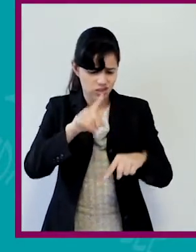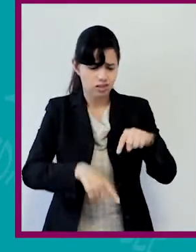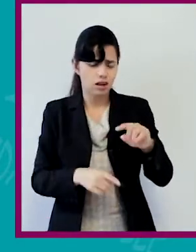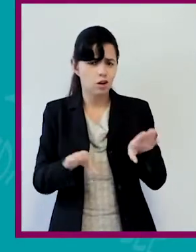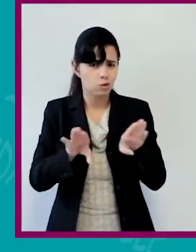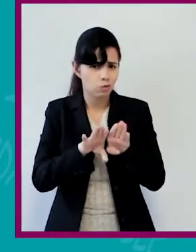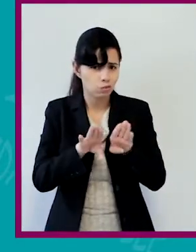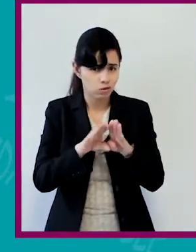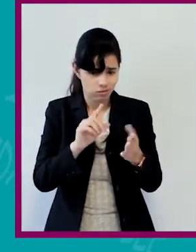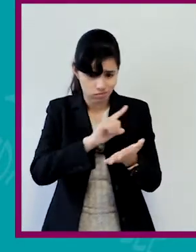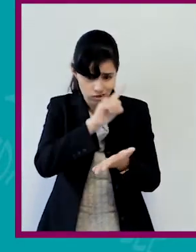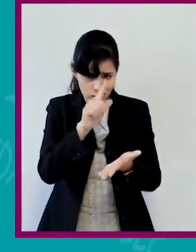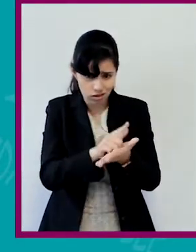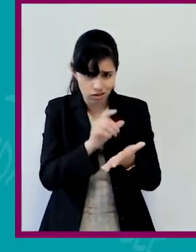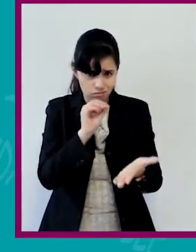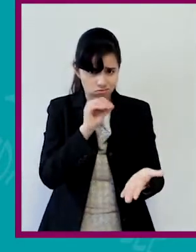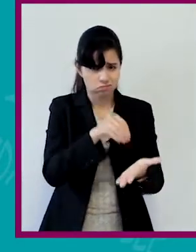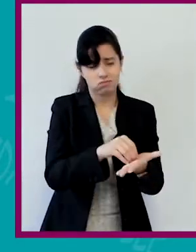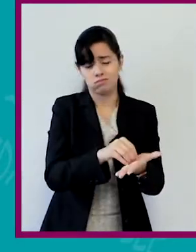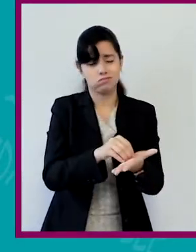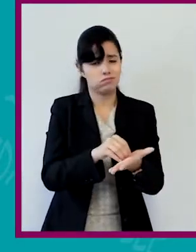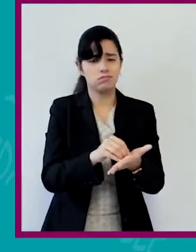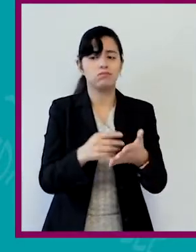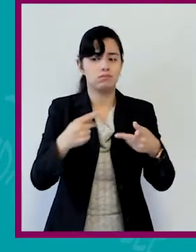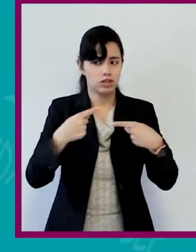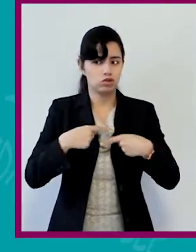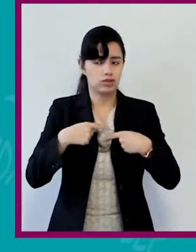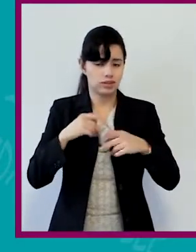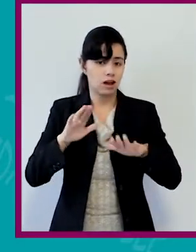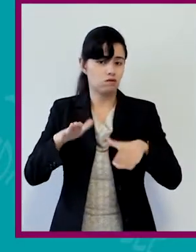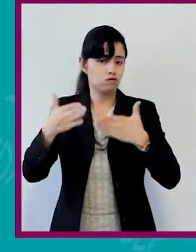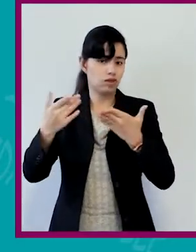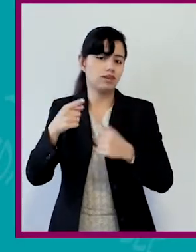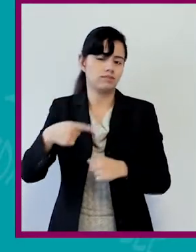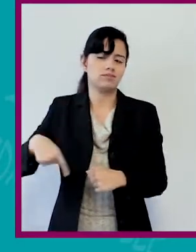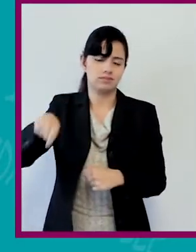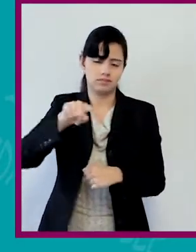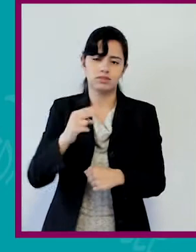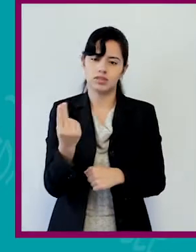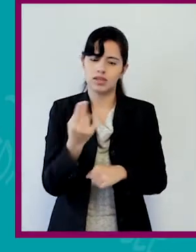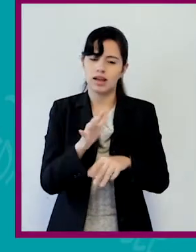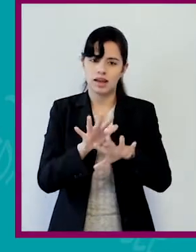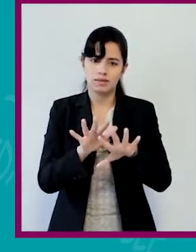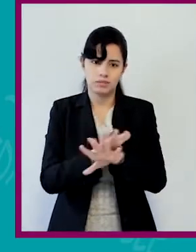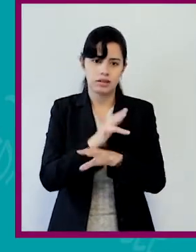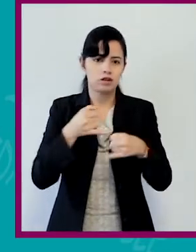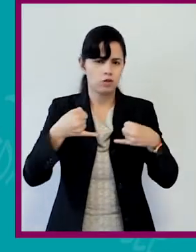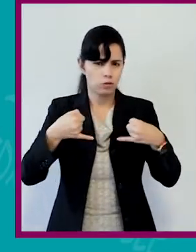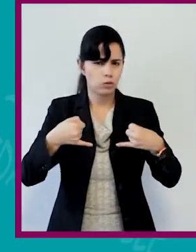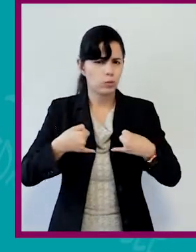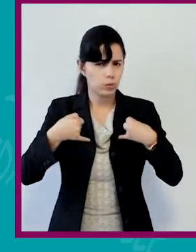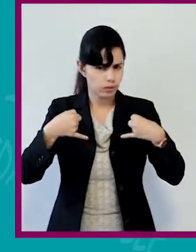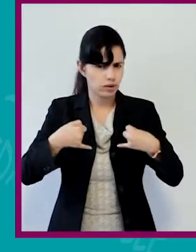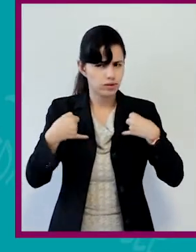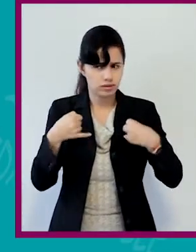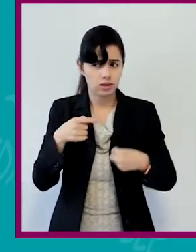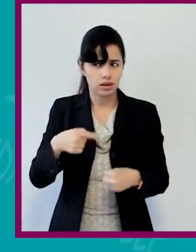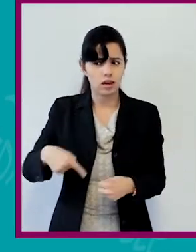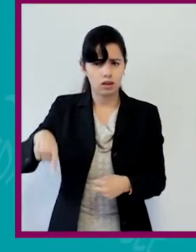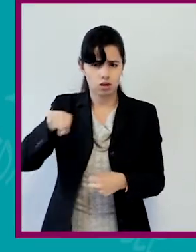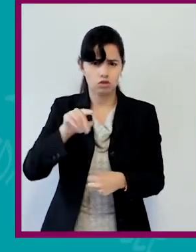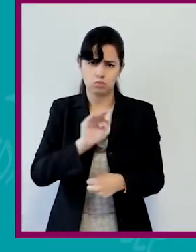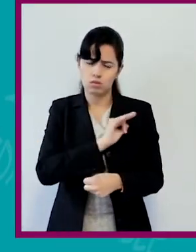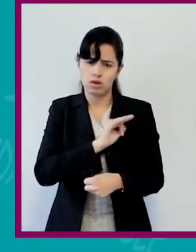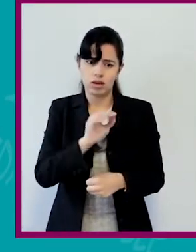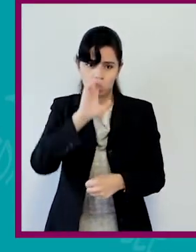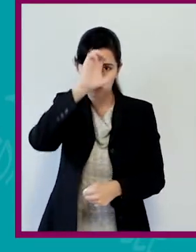conducta social. Y entonces es justamente los jóvenes los que nos pueden ofrecer una cultura distinta a la que tenemos